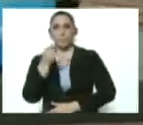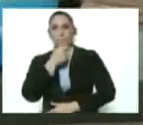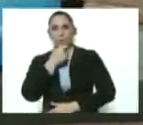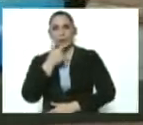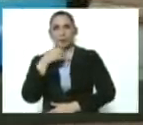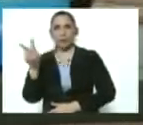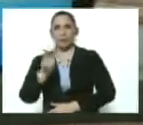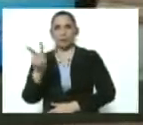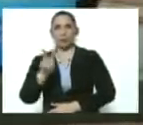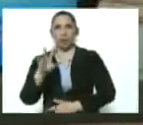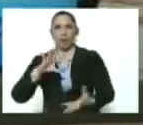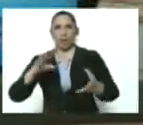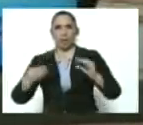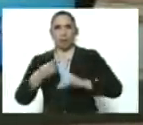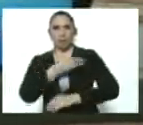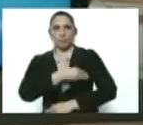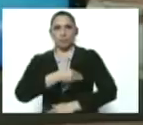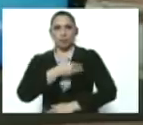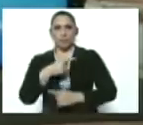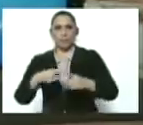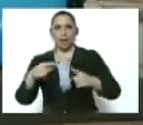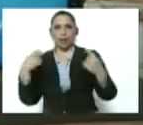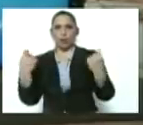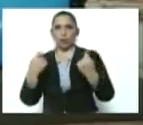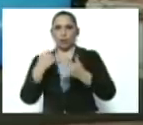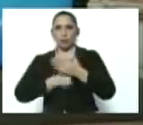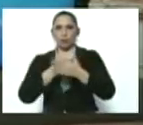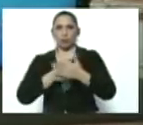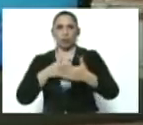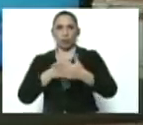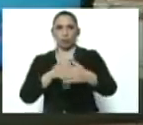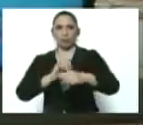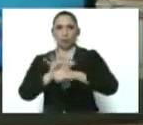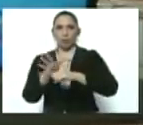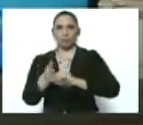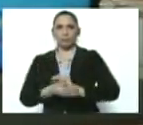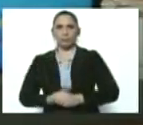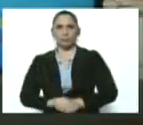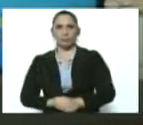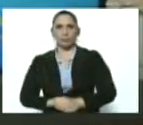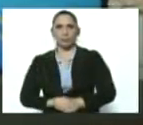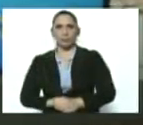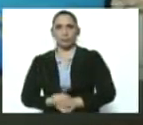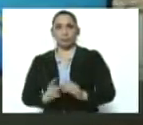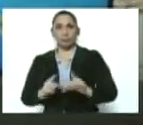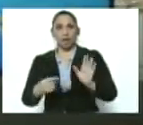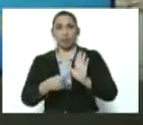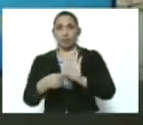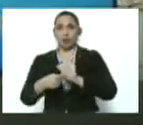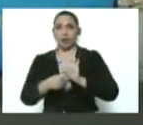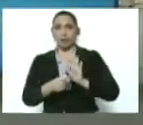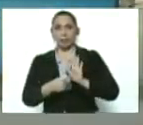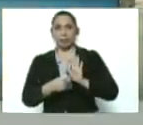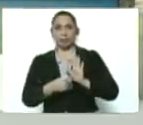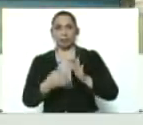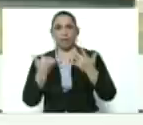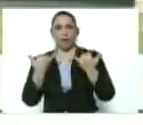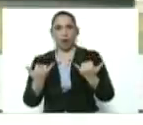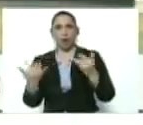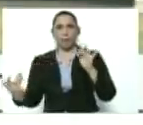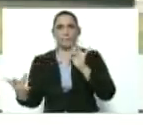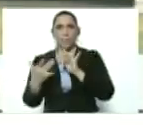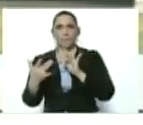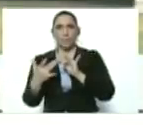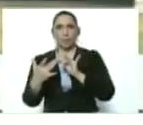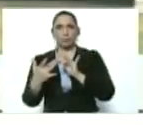adaptada esta misión a las jornadas de lucha contra el coronavirus y para muestra otro botón vamos a cumaná